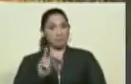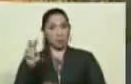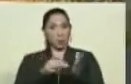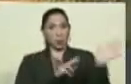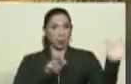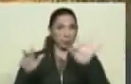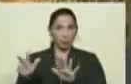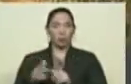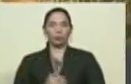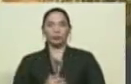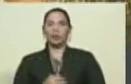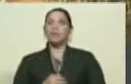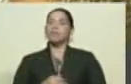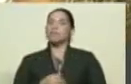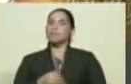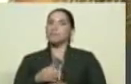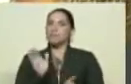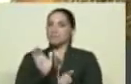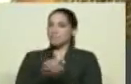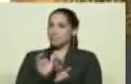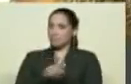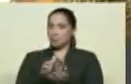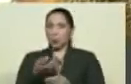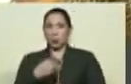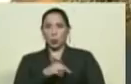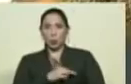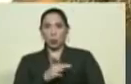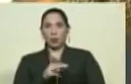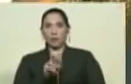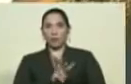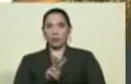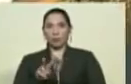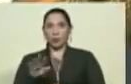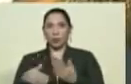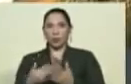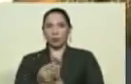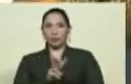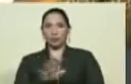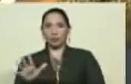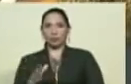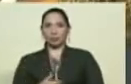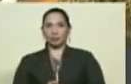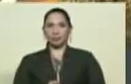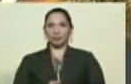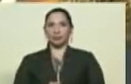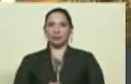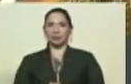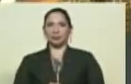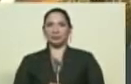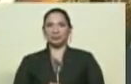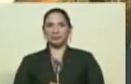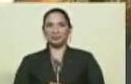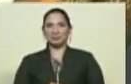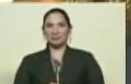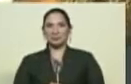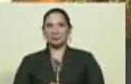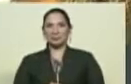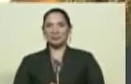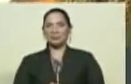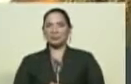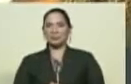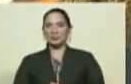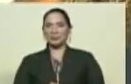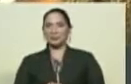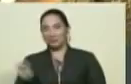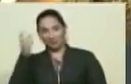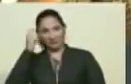Margarita, 22 al 25, pues nosotros vamos a estar, por supuesto, haciendo ese día, tendremos. Luego